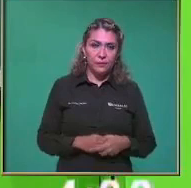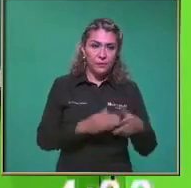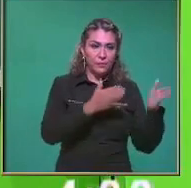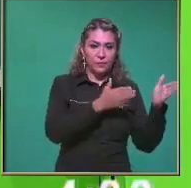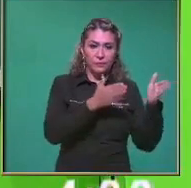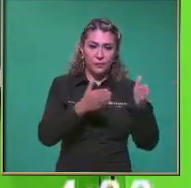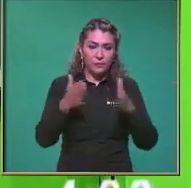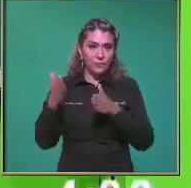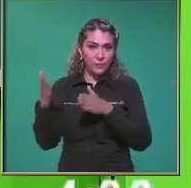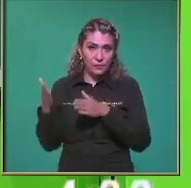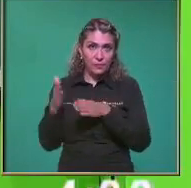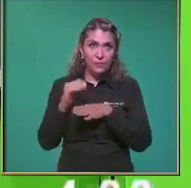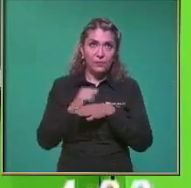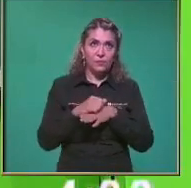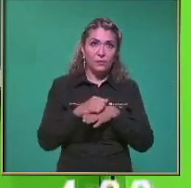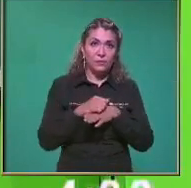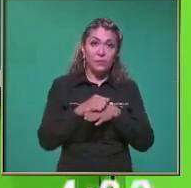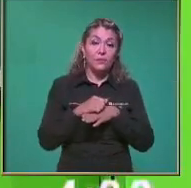que